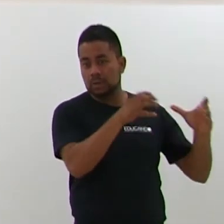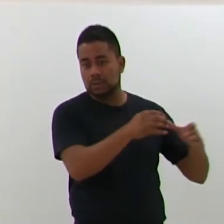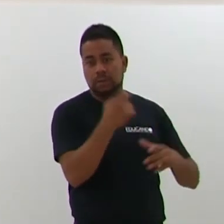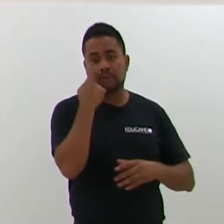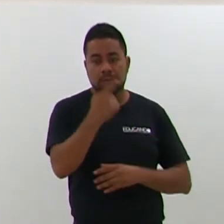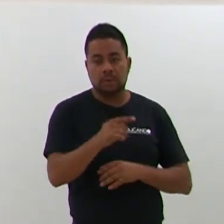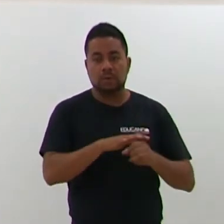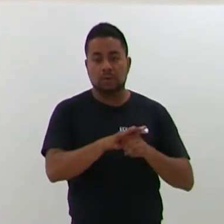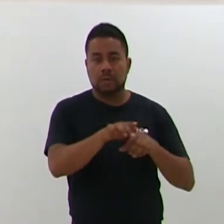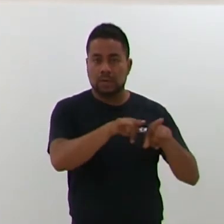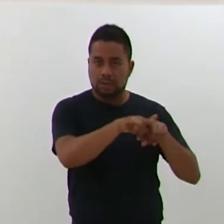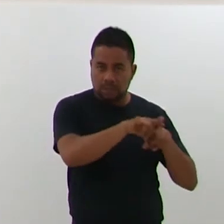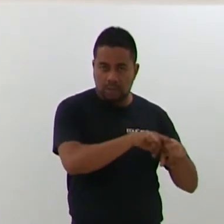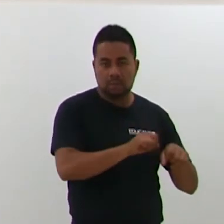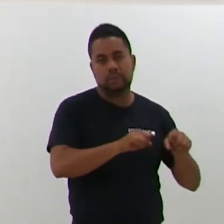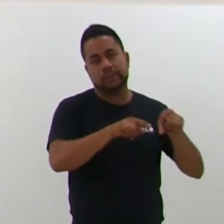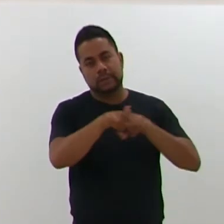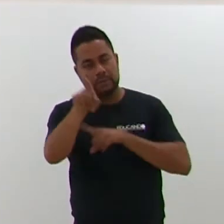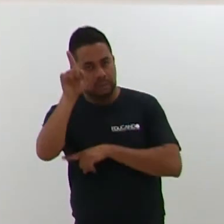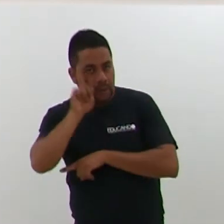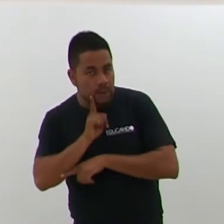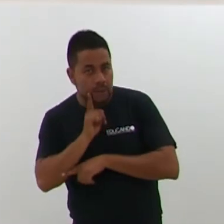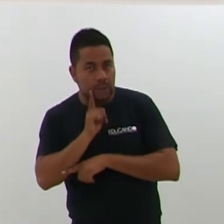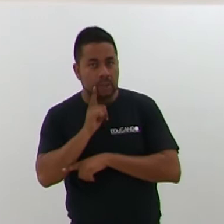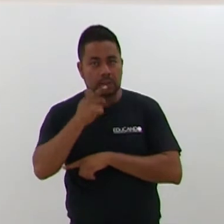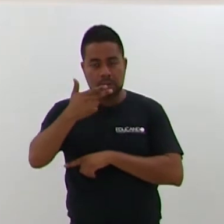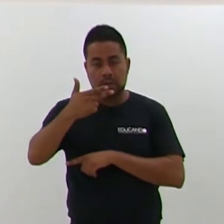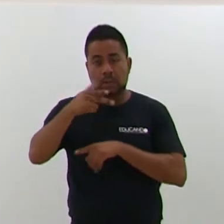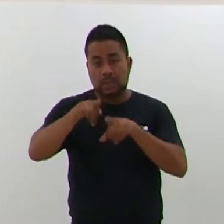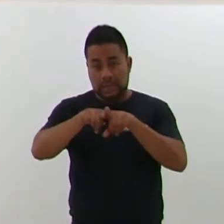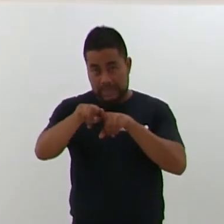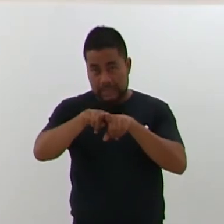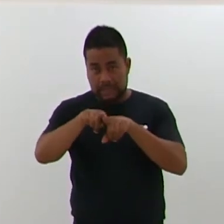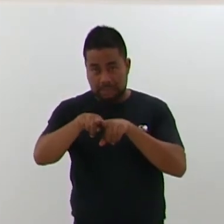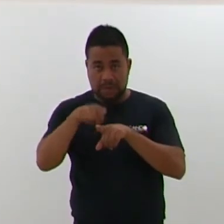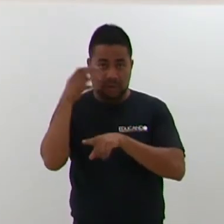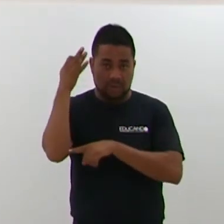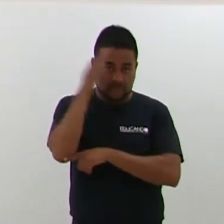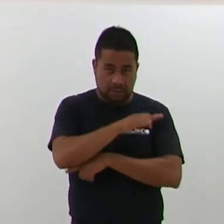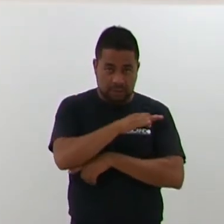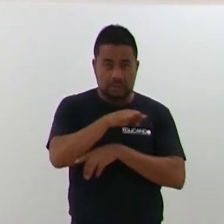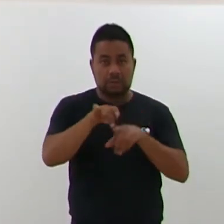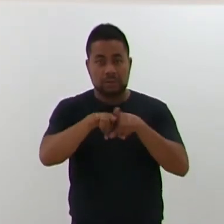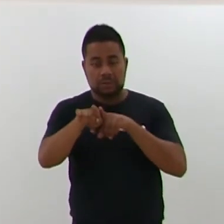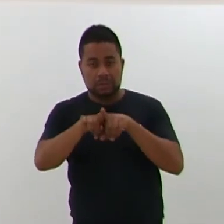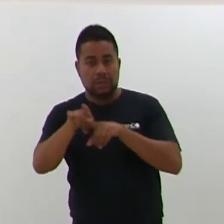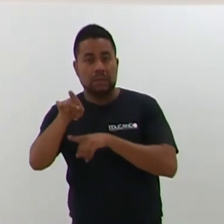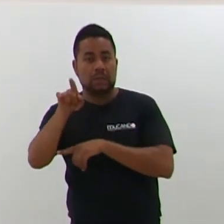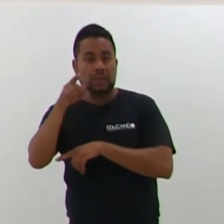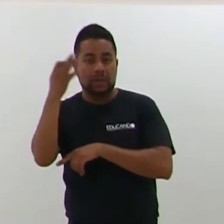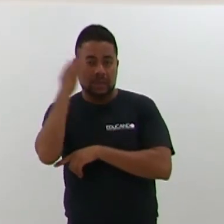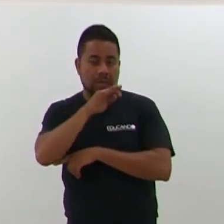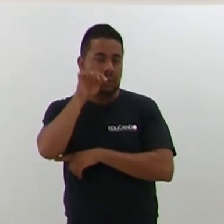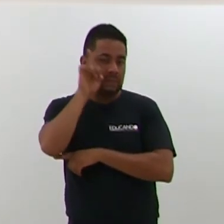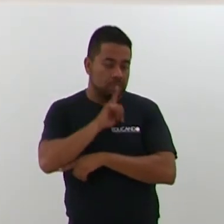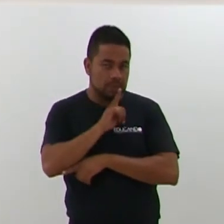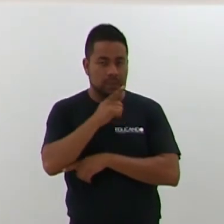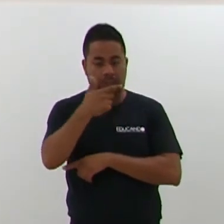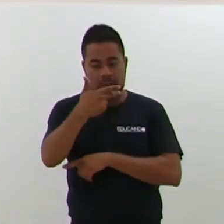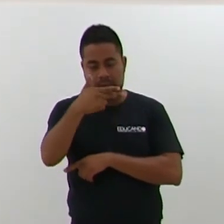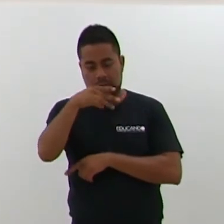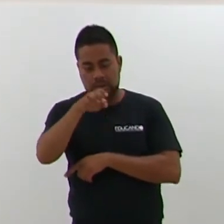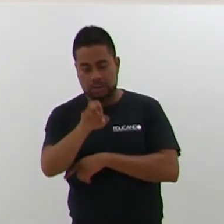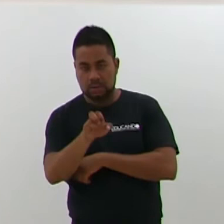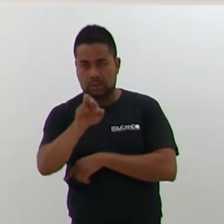bien: hermano, hermana, hermanastro, hermanastra, hermandad. Todas estas forman parte de